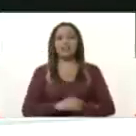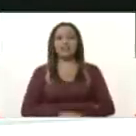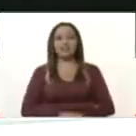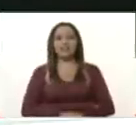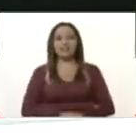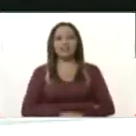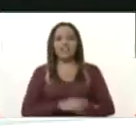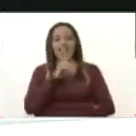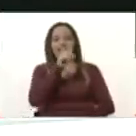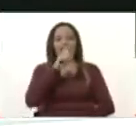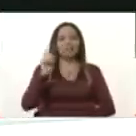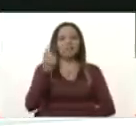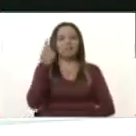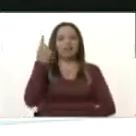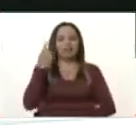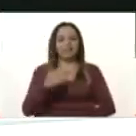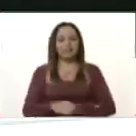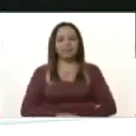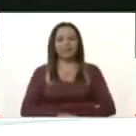esa primera,